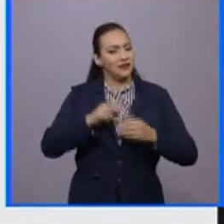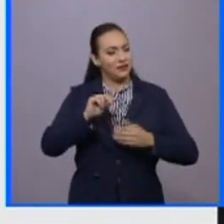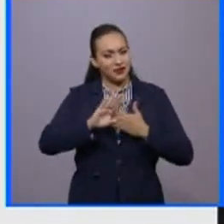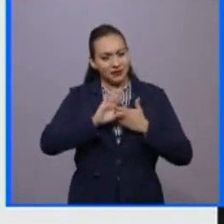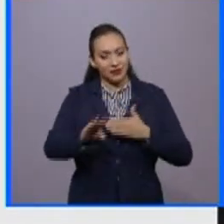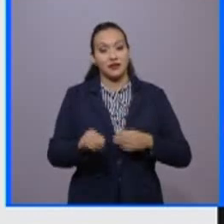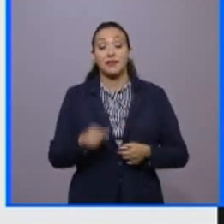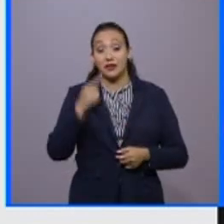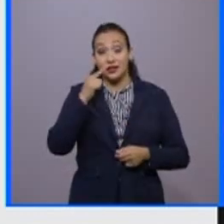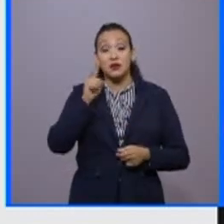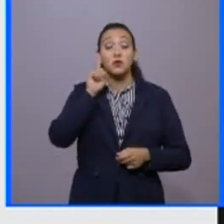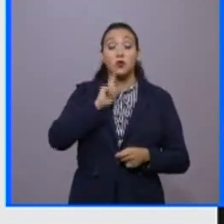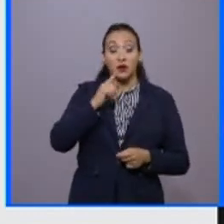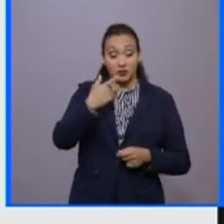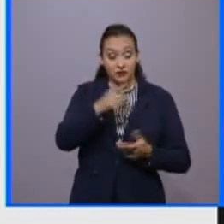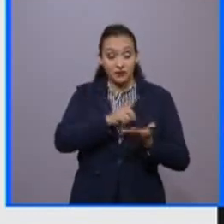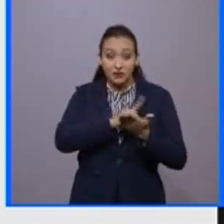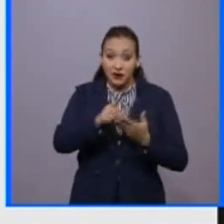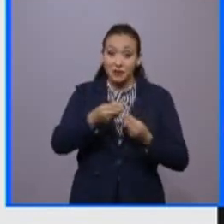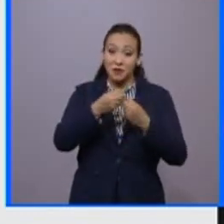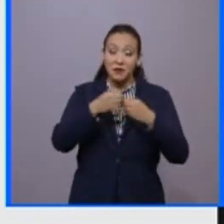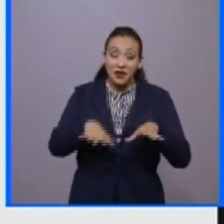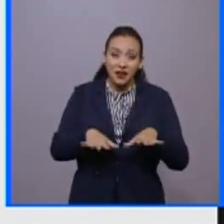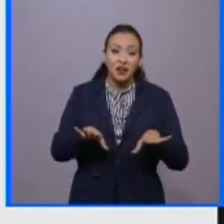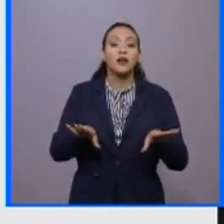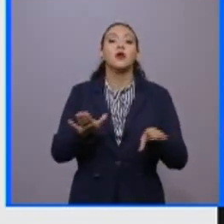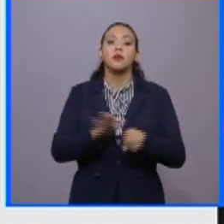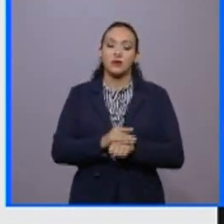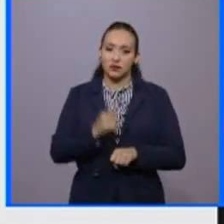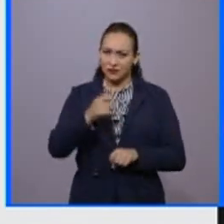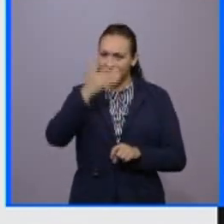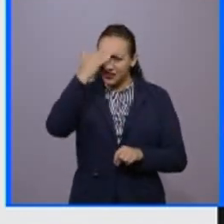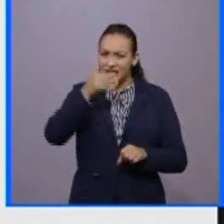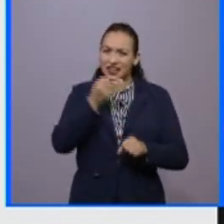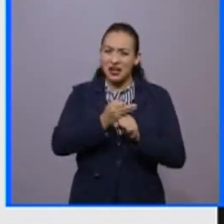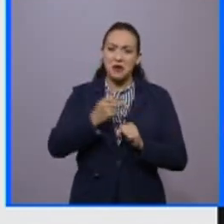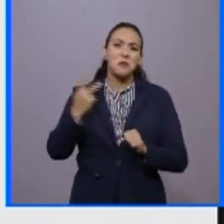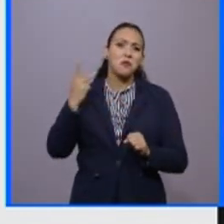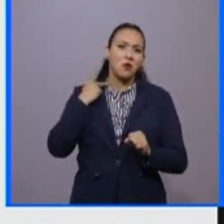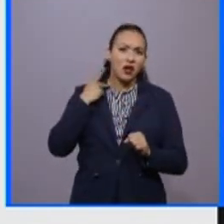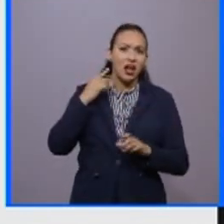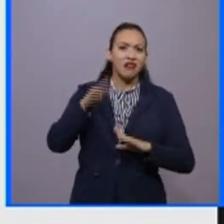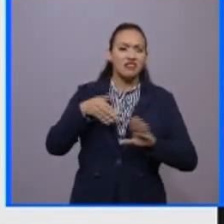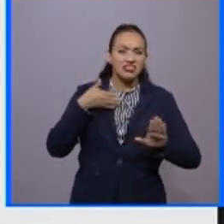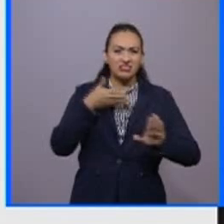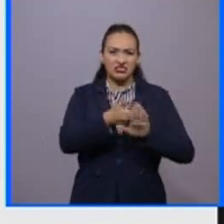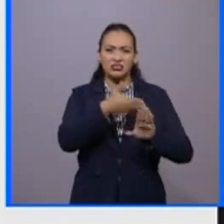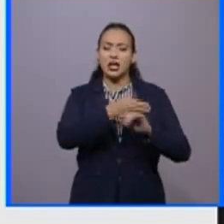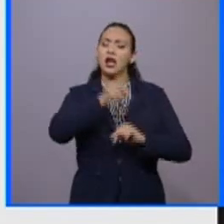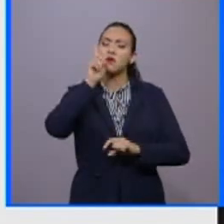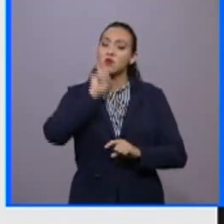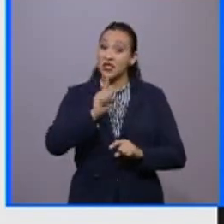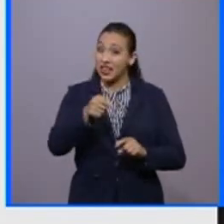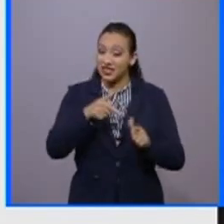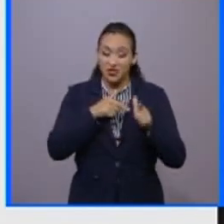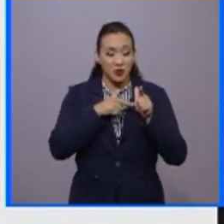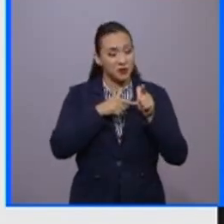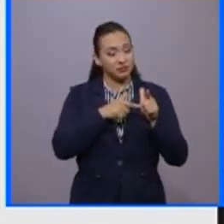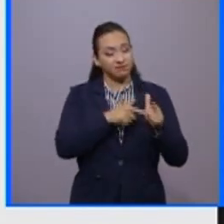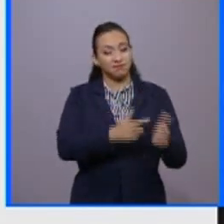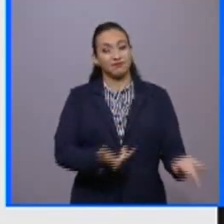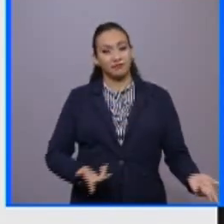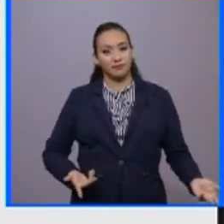de las mujeres están en riesgo, recordando que la violencia política en razón de género en los procesos electorales sigue